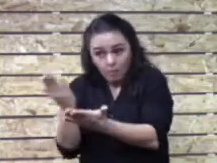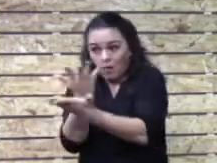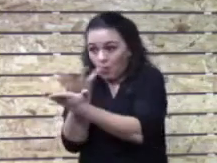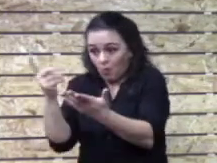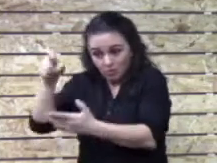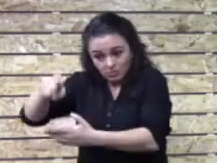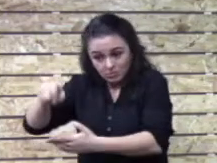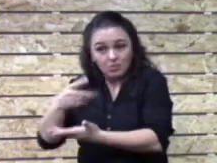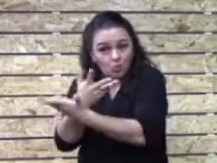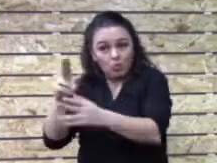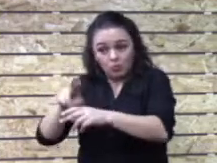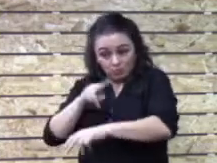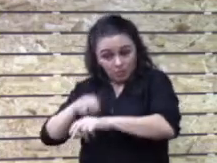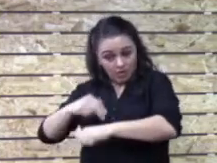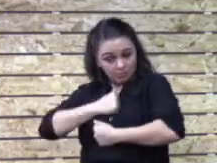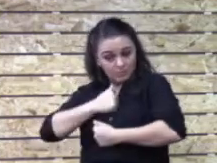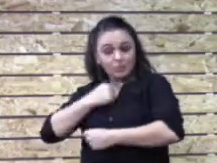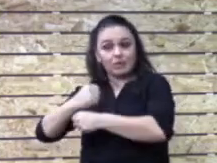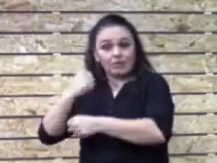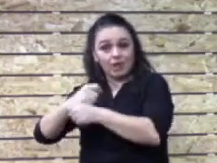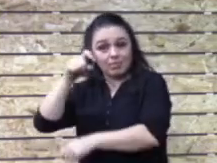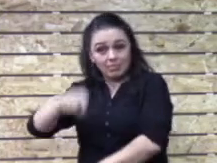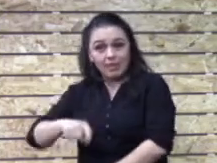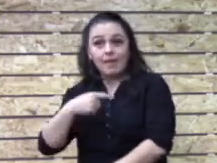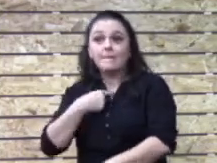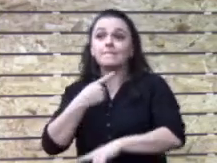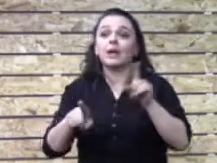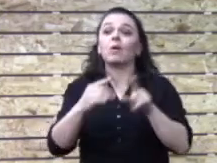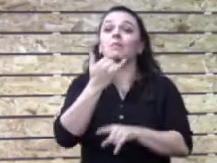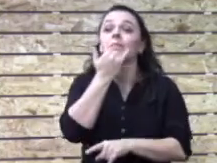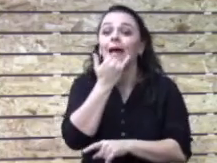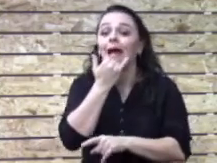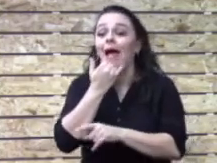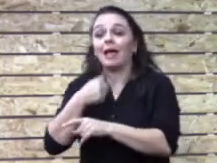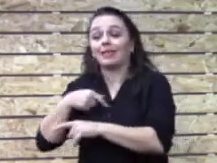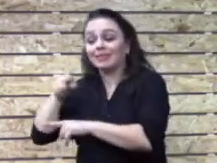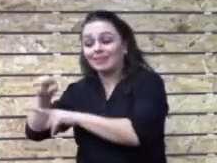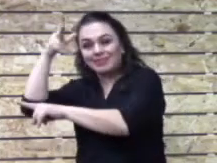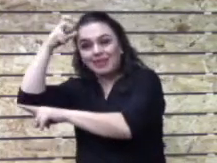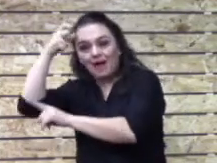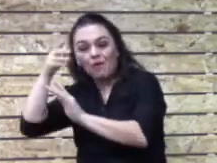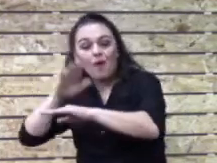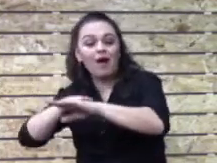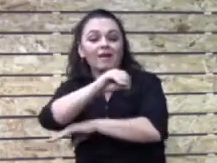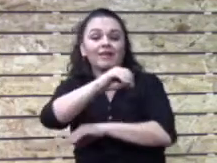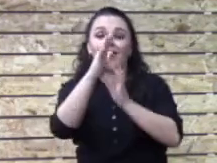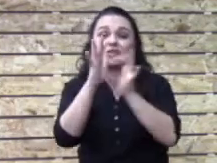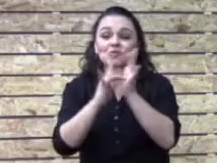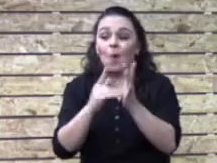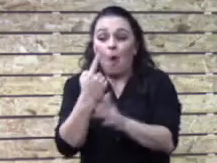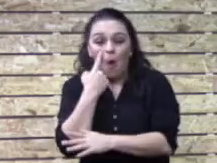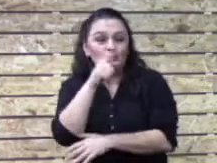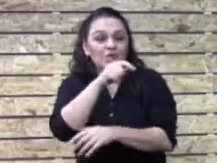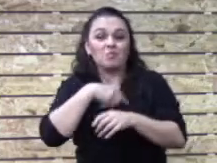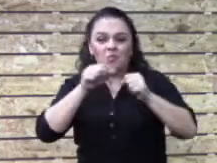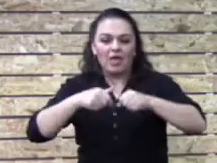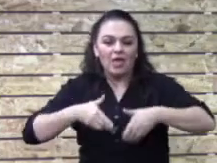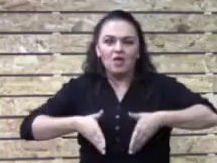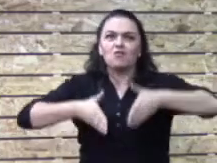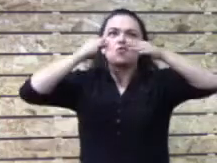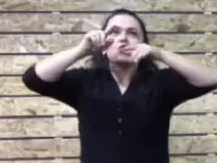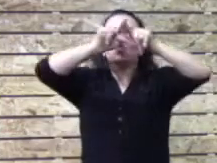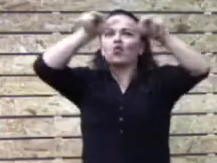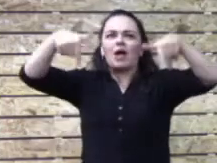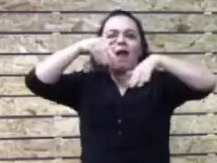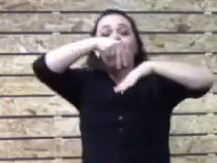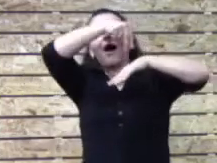Satanás está diciéndole a Jesús, esta es una situación extraordinaria, aquí se aplica esta situación. Tírate del templo. ¿Para qué se iba a tirar del templo?